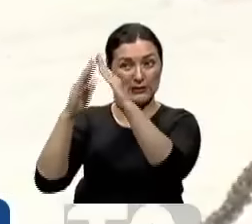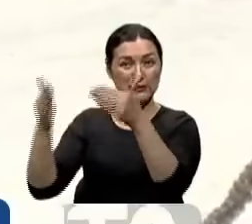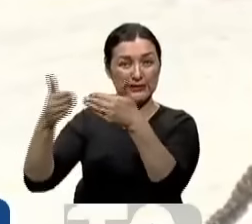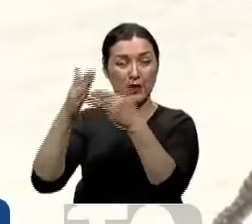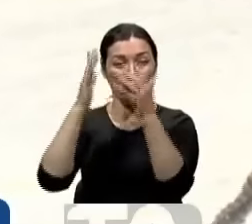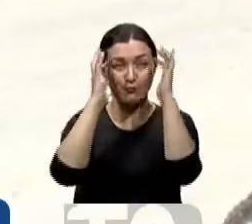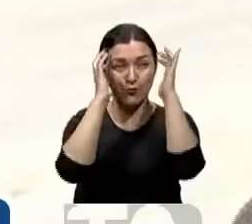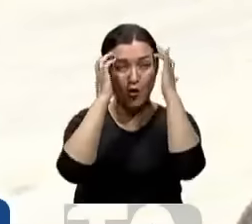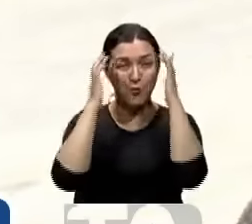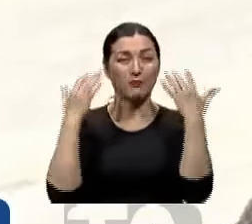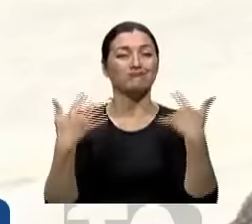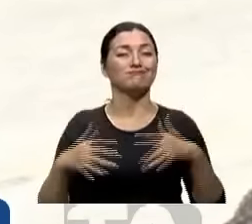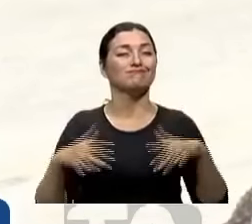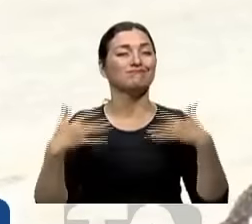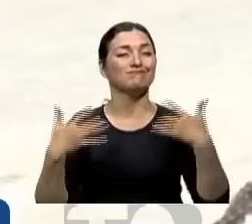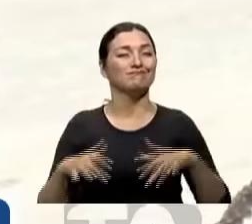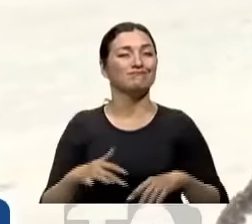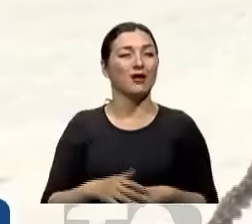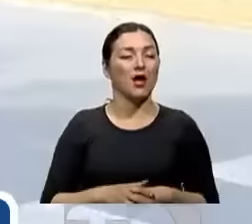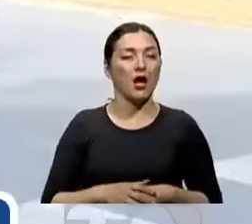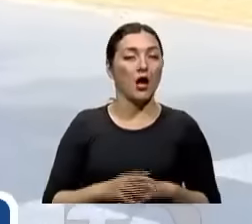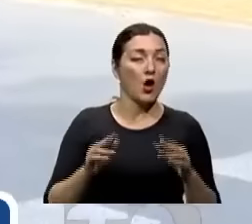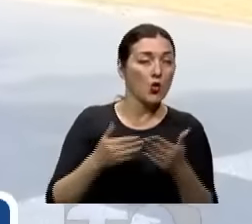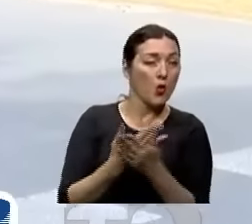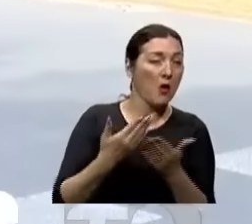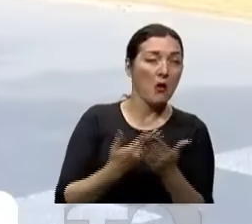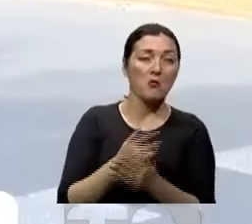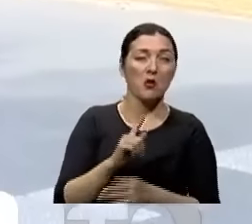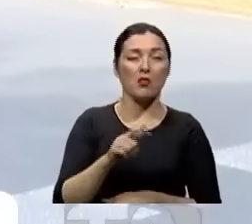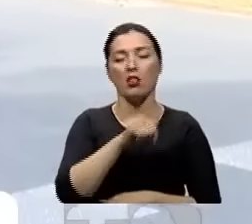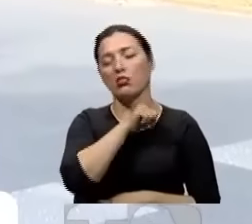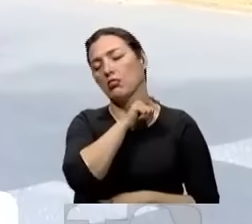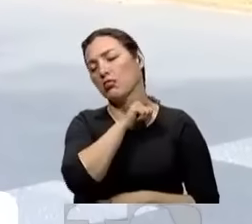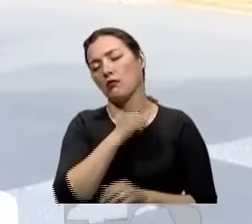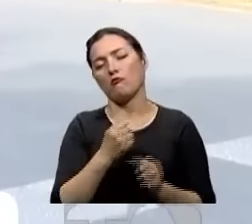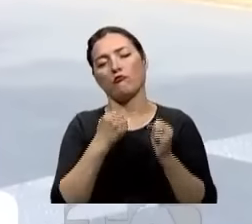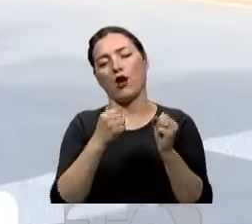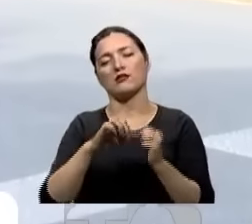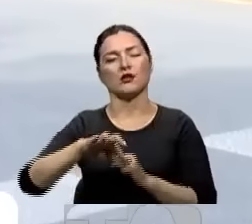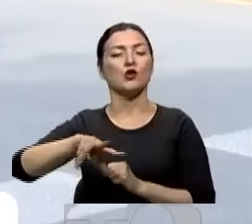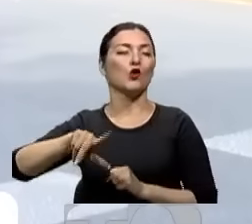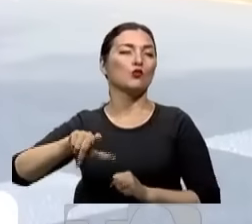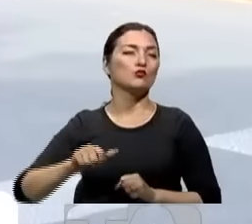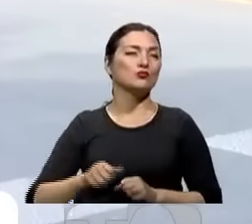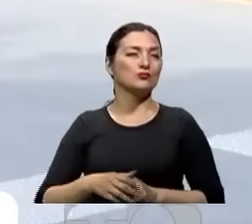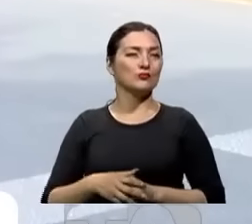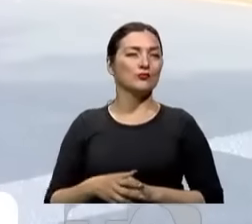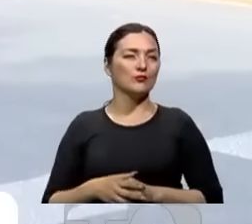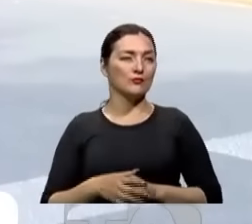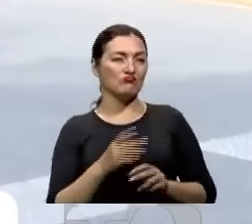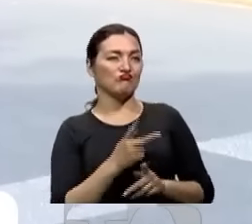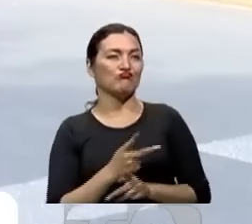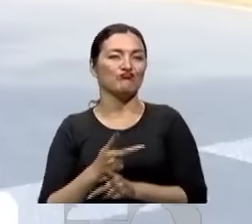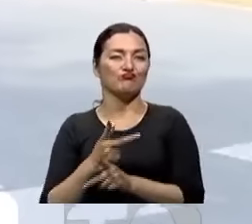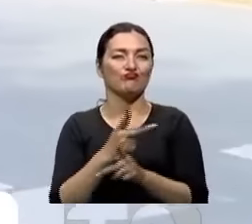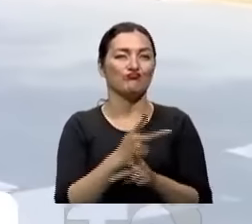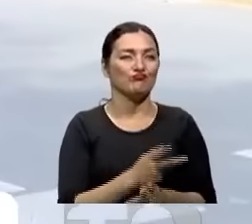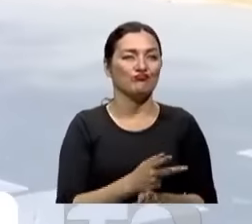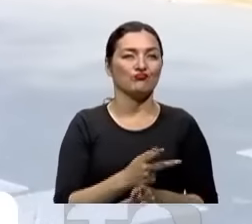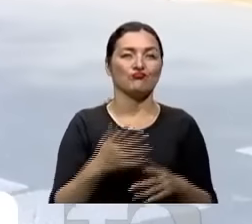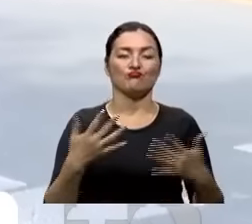hecho delictivo. Aseguran que no es un tema nuevo. Que hay mucha delincuencia y mucho robo, pues. Entonces tenemos que tener cuidado porque eso nos ha